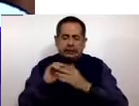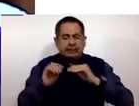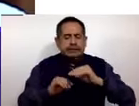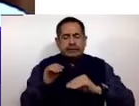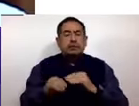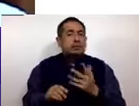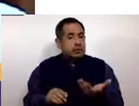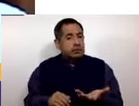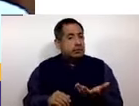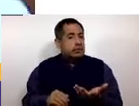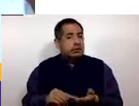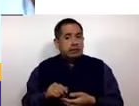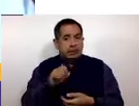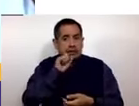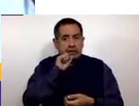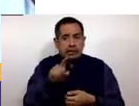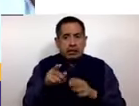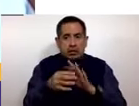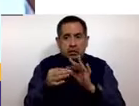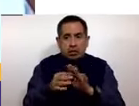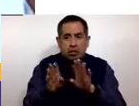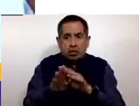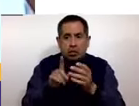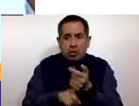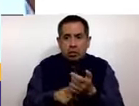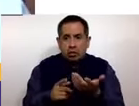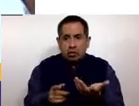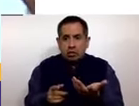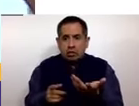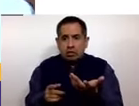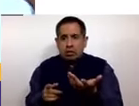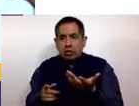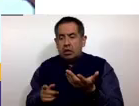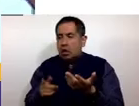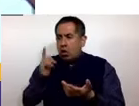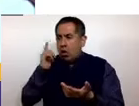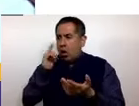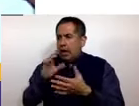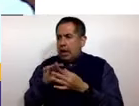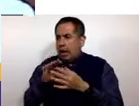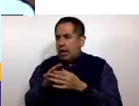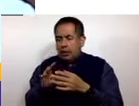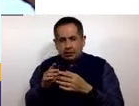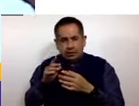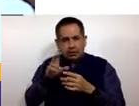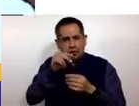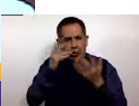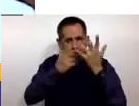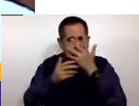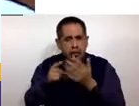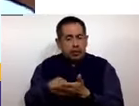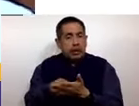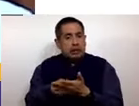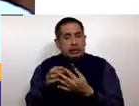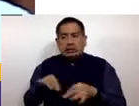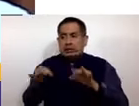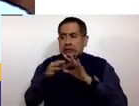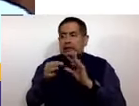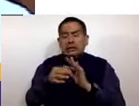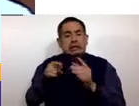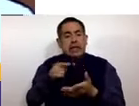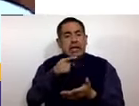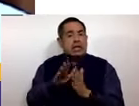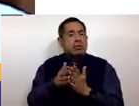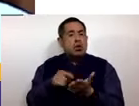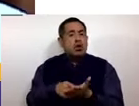tiempo, como creo que eso es una parte importante del libro, espero no hacerles bolas ahí con estas, porque además creo que es un libro que yo dije,